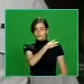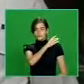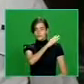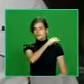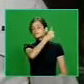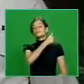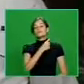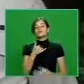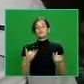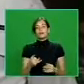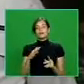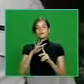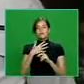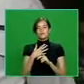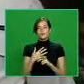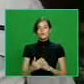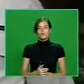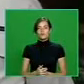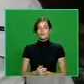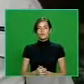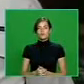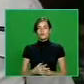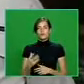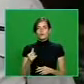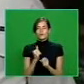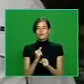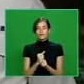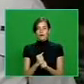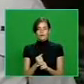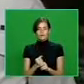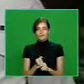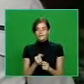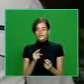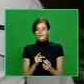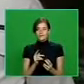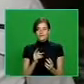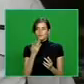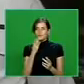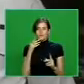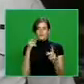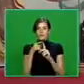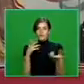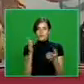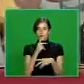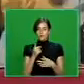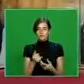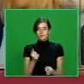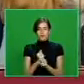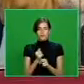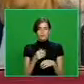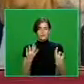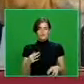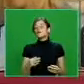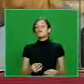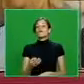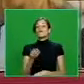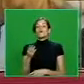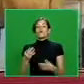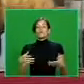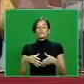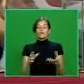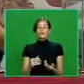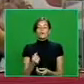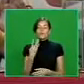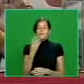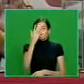ya en situación de no actividad directa pero oficial del 4 de Febrero oficial